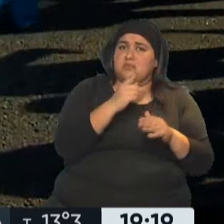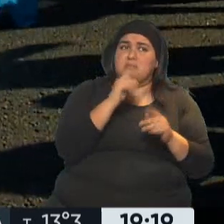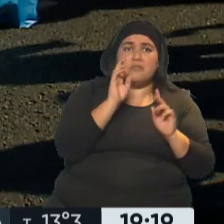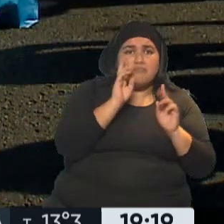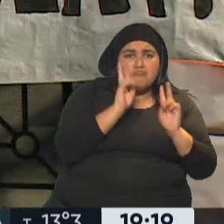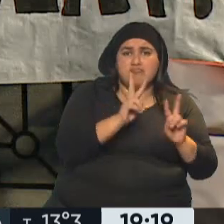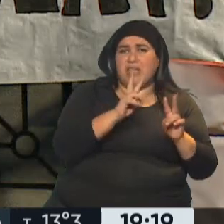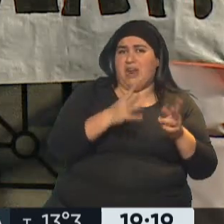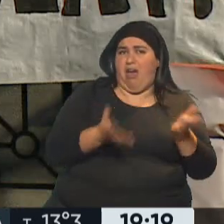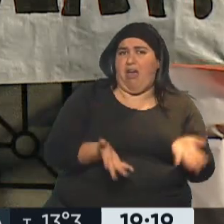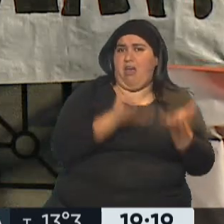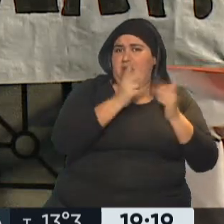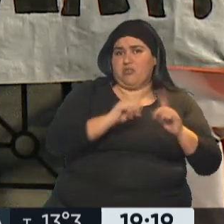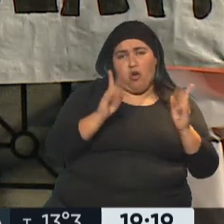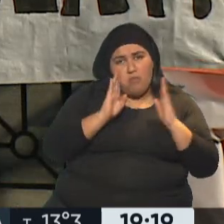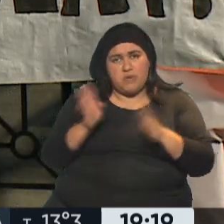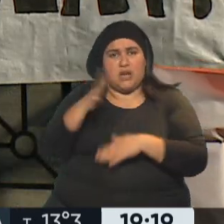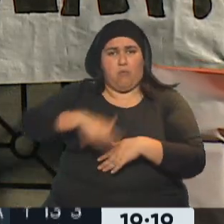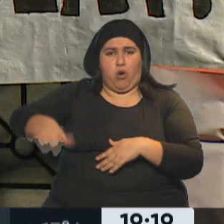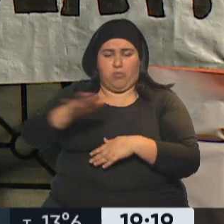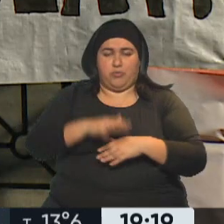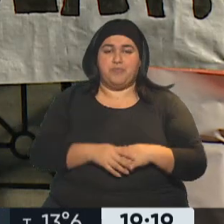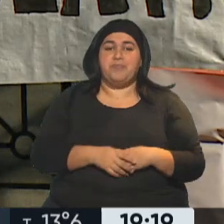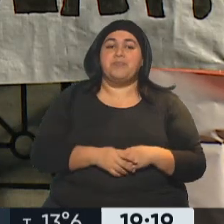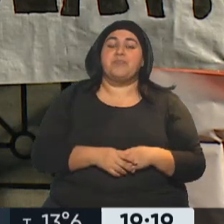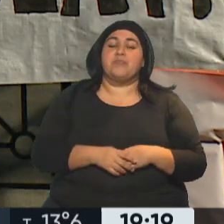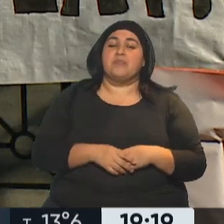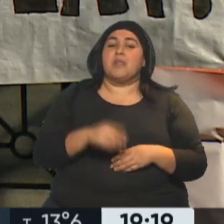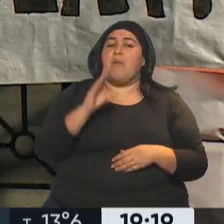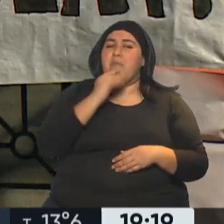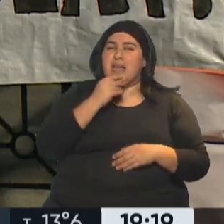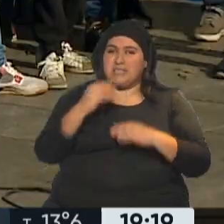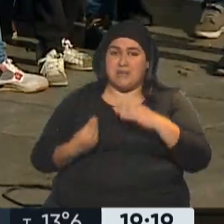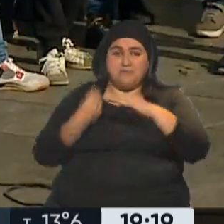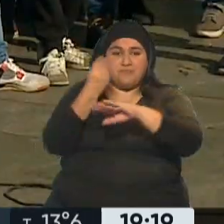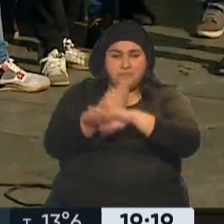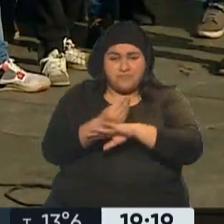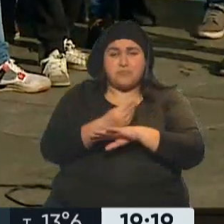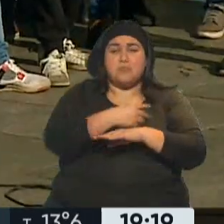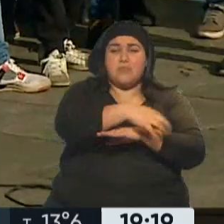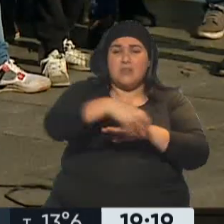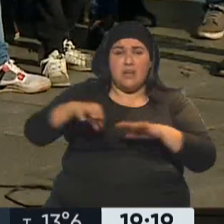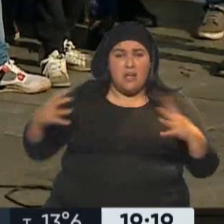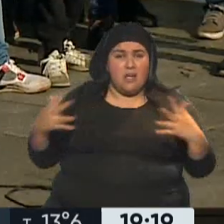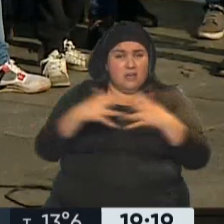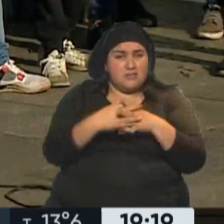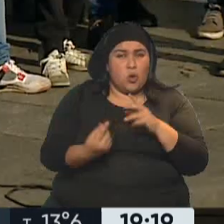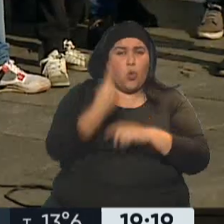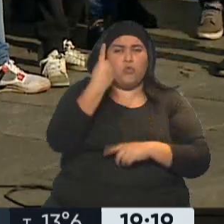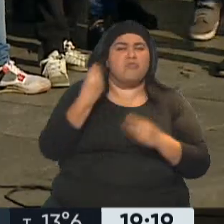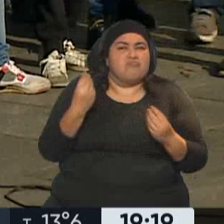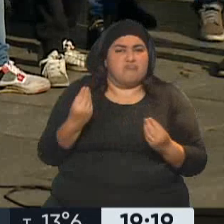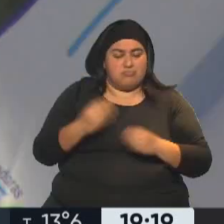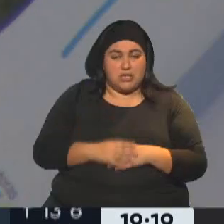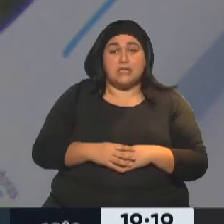de la sociedad. ¿Cuáles son las expectativas con respecto a lo que puede llegar a hacer Sergio Massa al frente de este superministerio? Tenemos mucha expectativa, no